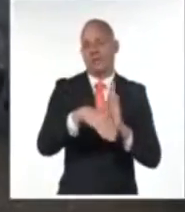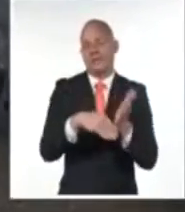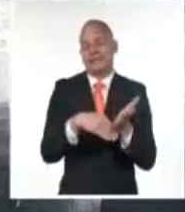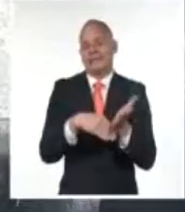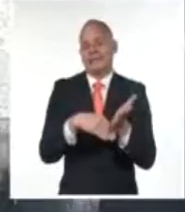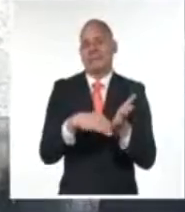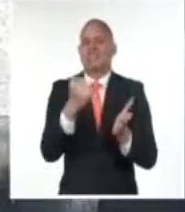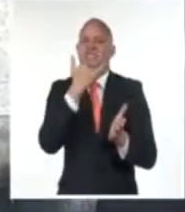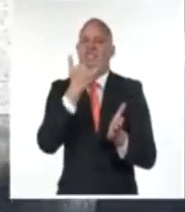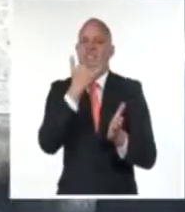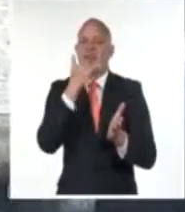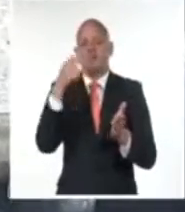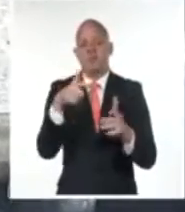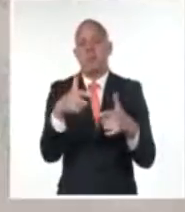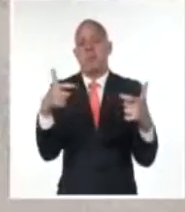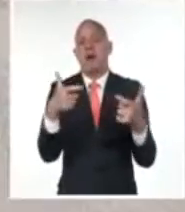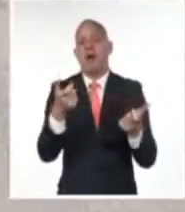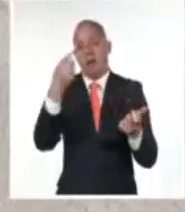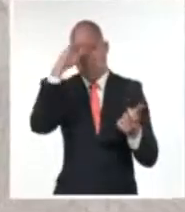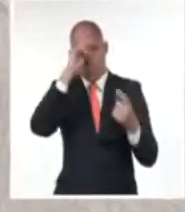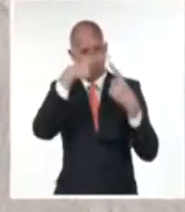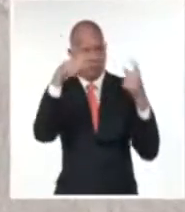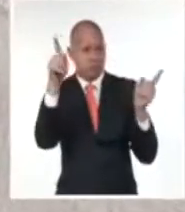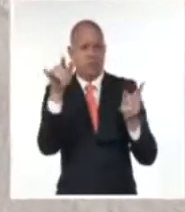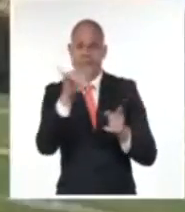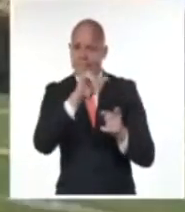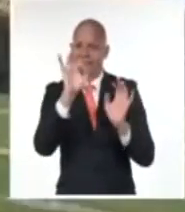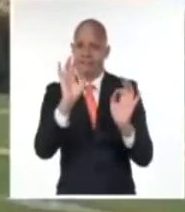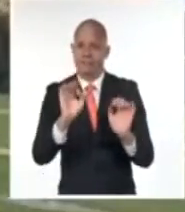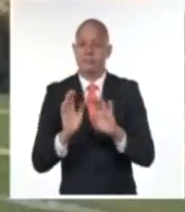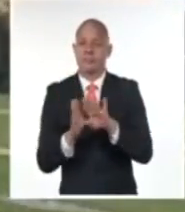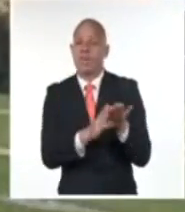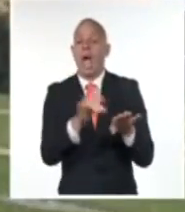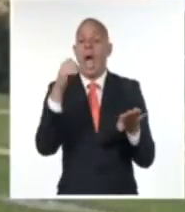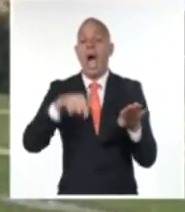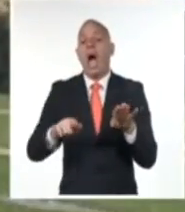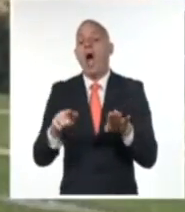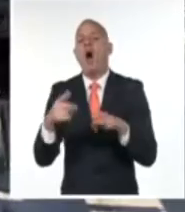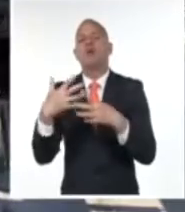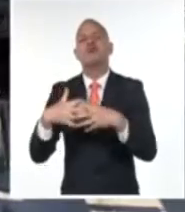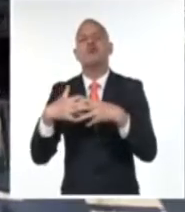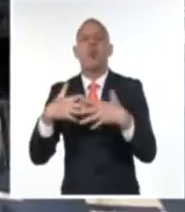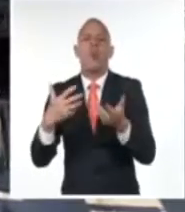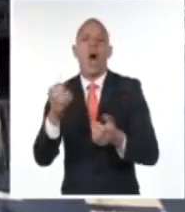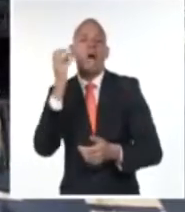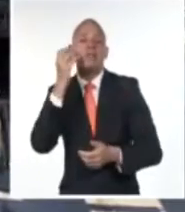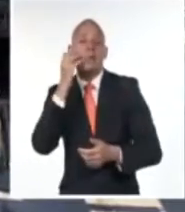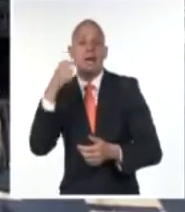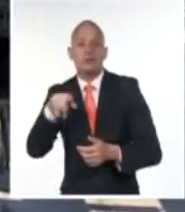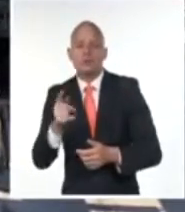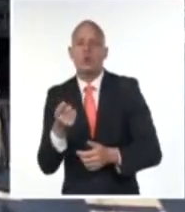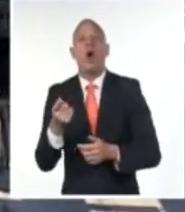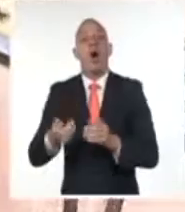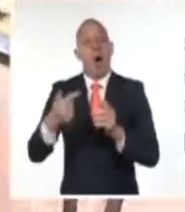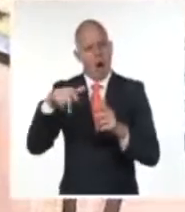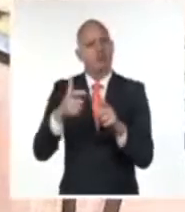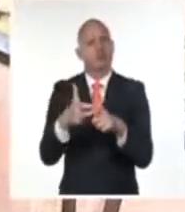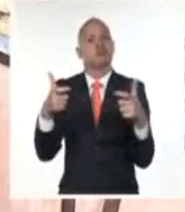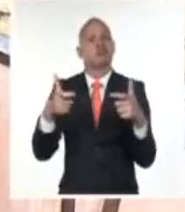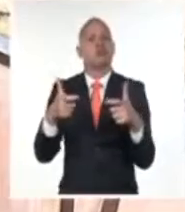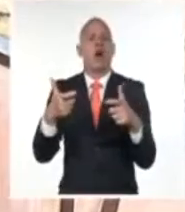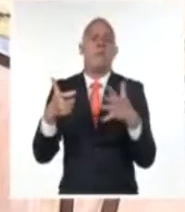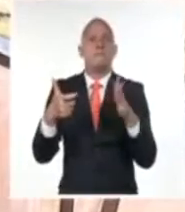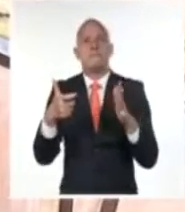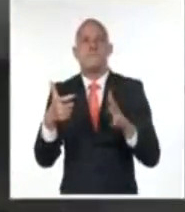negativa en la mayoría de las provincias. También se informó que la producción de cemento crecerá hasta